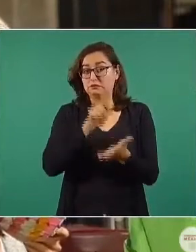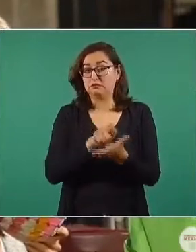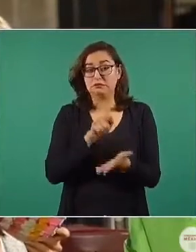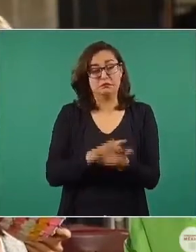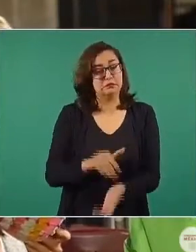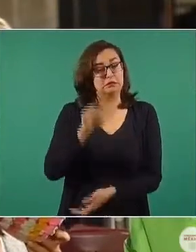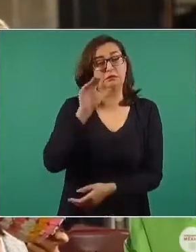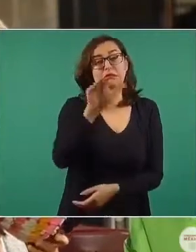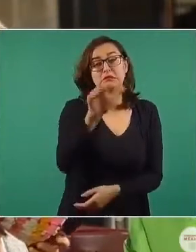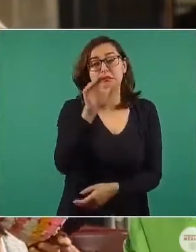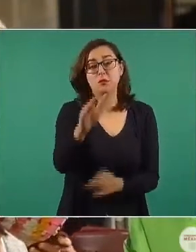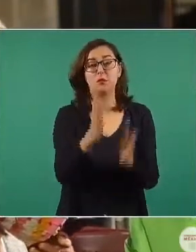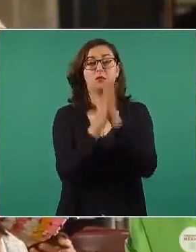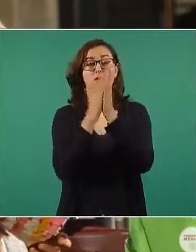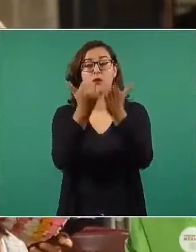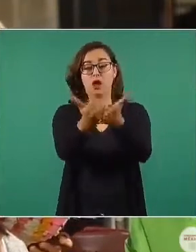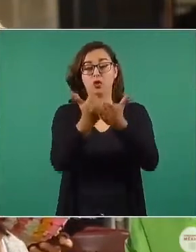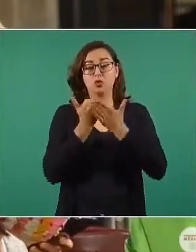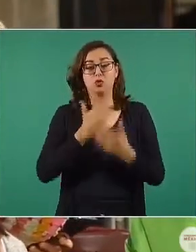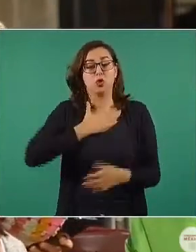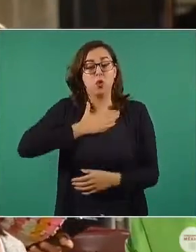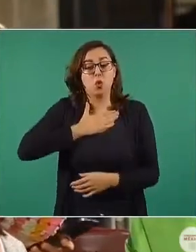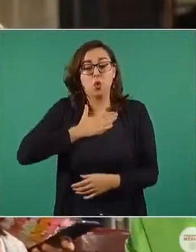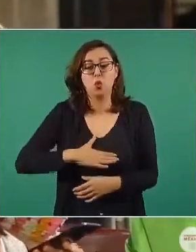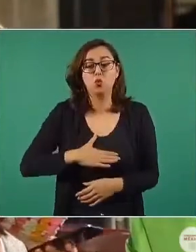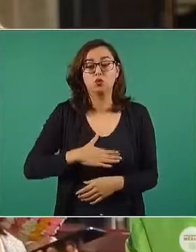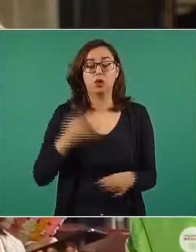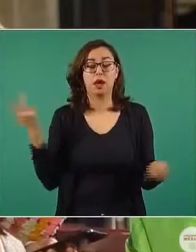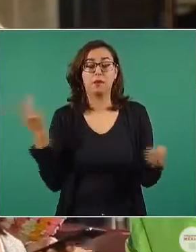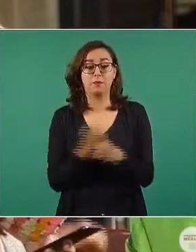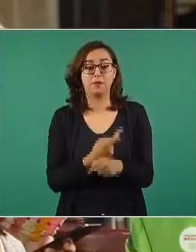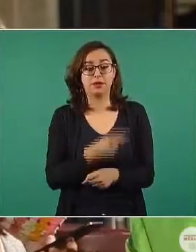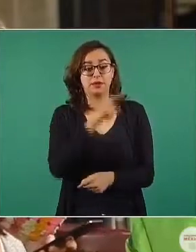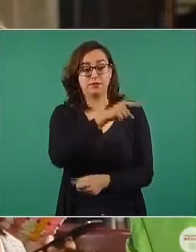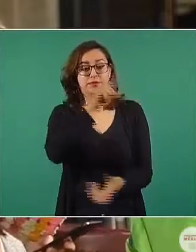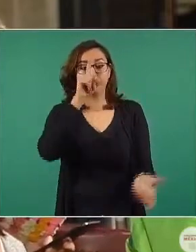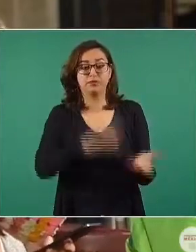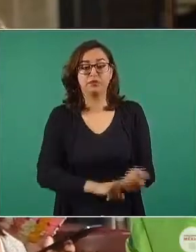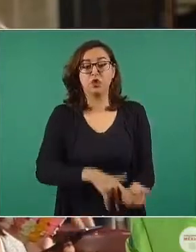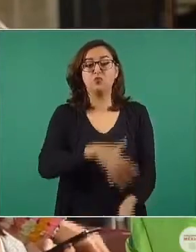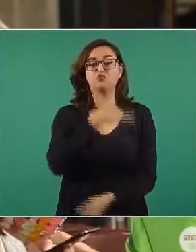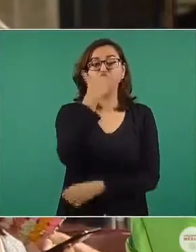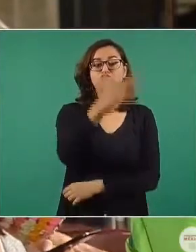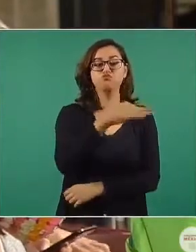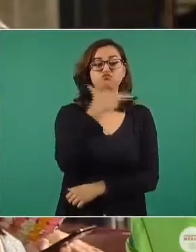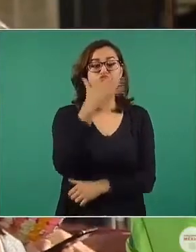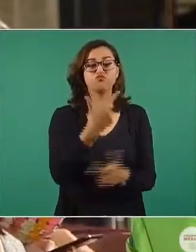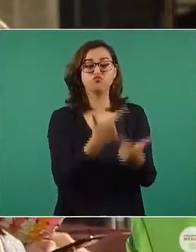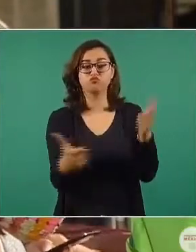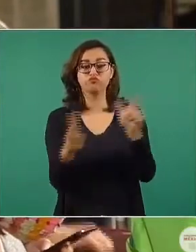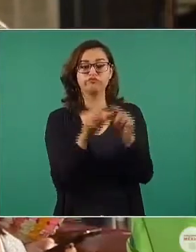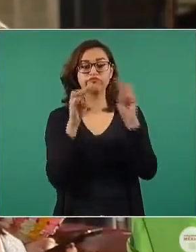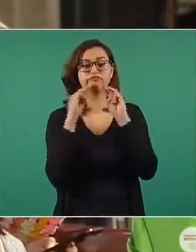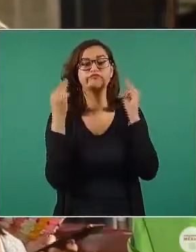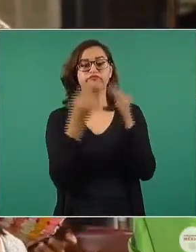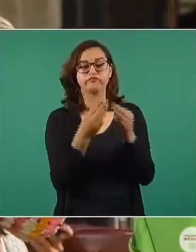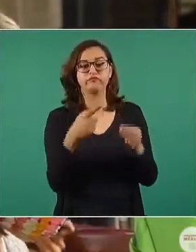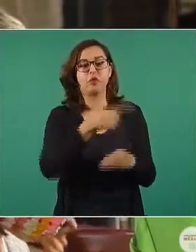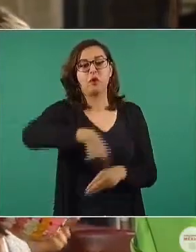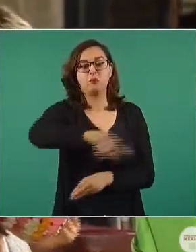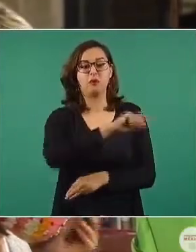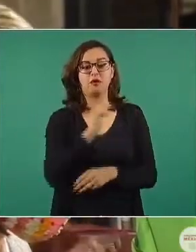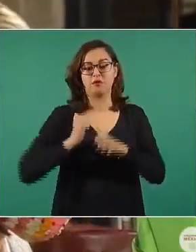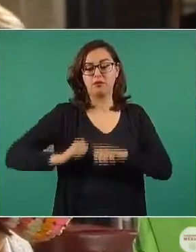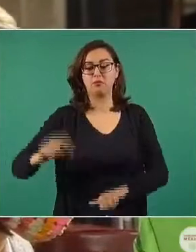que me ayude a hacer justicia ante un caso extraordinario de corrupción de la bien denominada por usted mafia del poder. Vengo a denunciar a